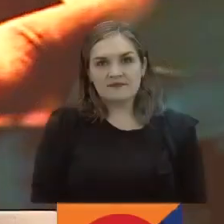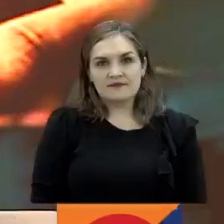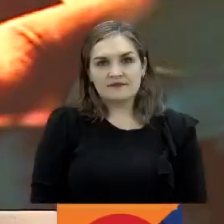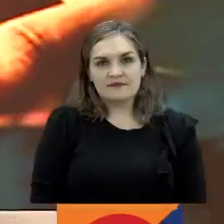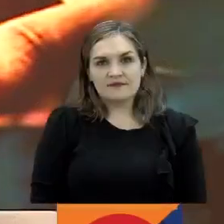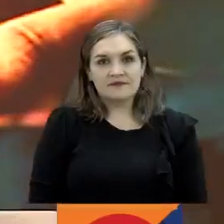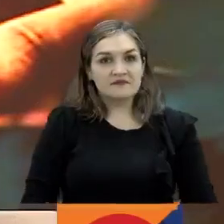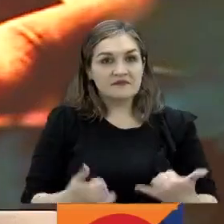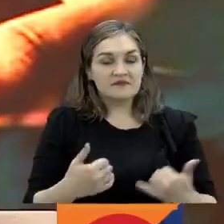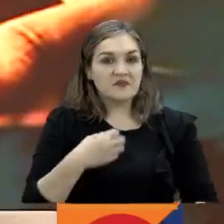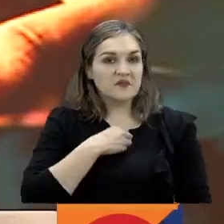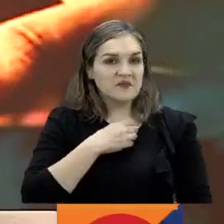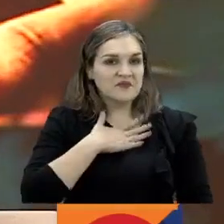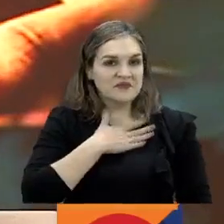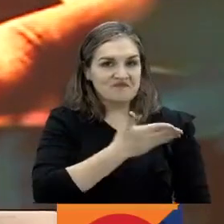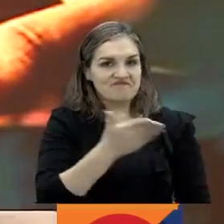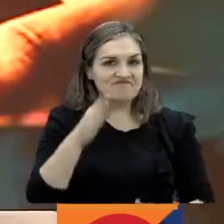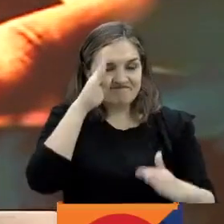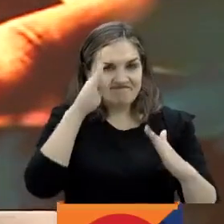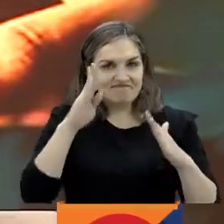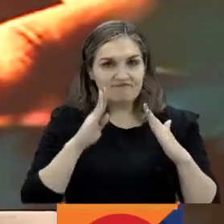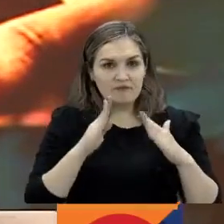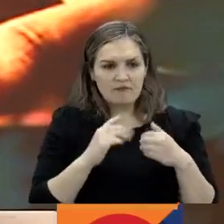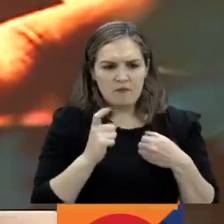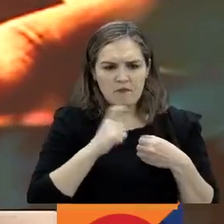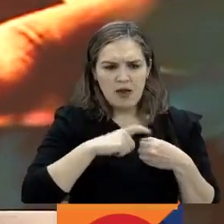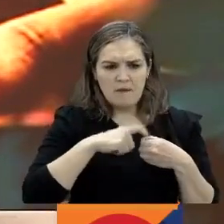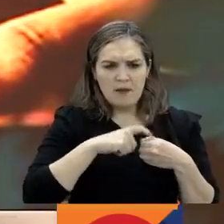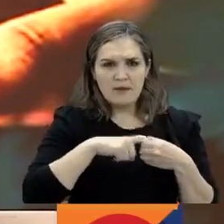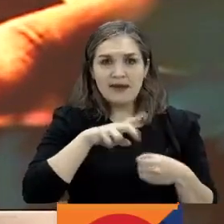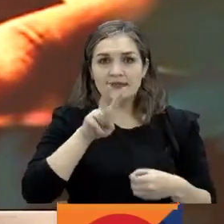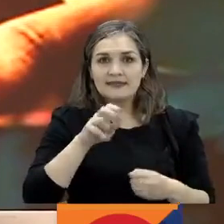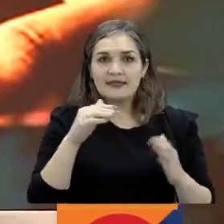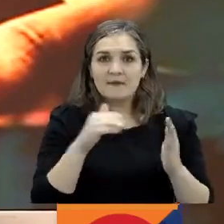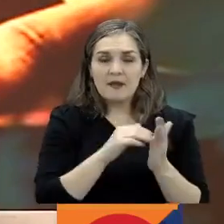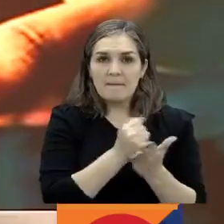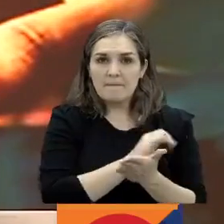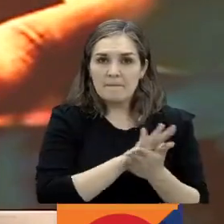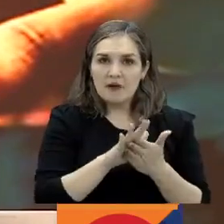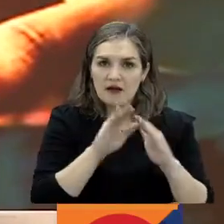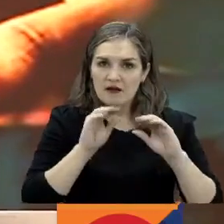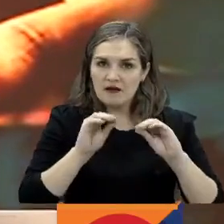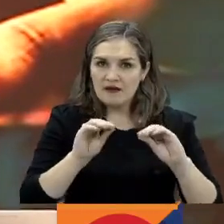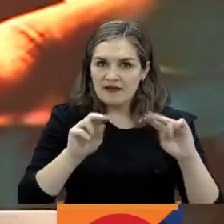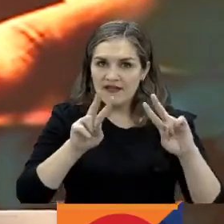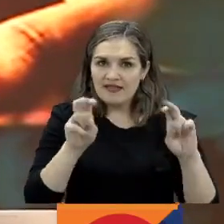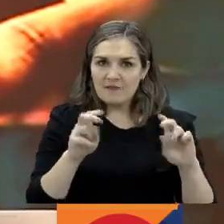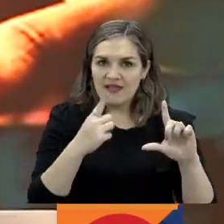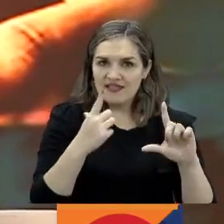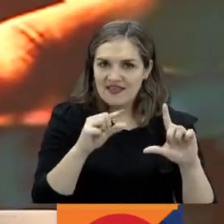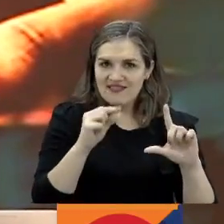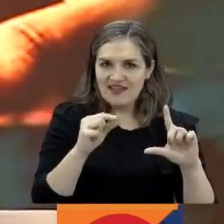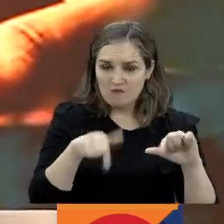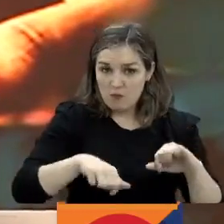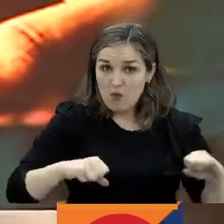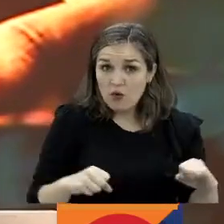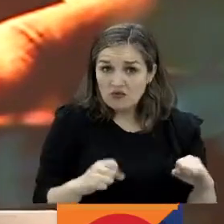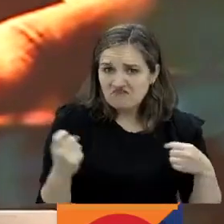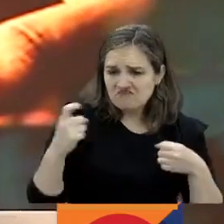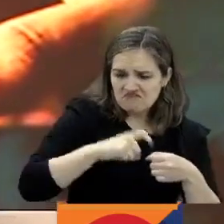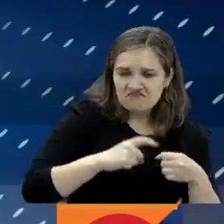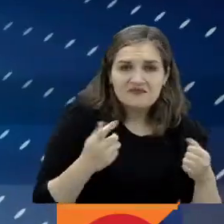Llegamos a oportunidades, atentos, porque hay más de 7.000 becas en Bogotá para aprender sobre tendencias digitales. Acá les contamos cómo se pueden inscribir.